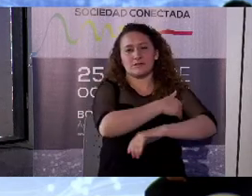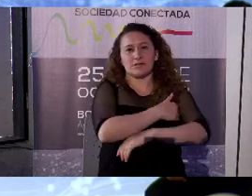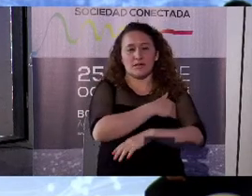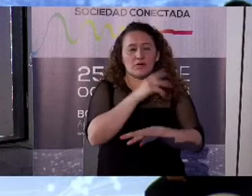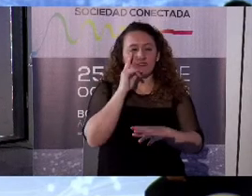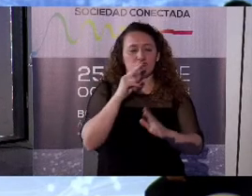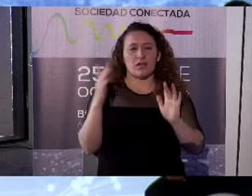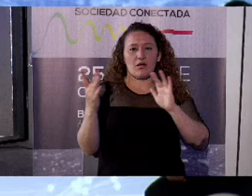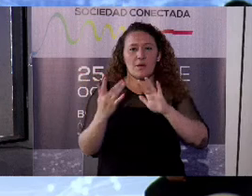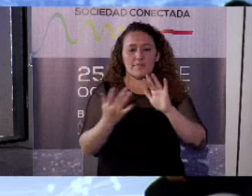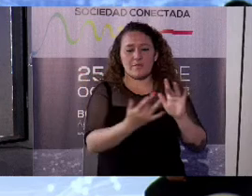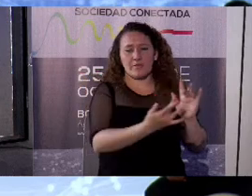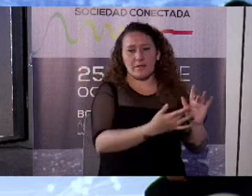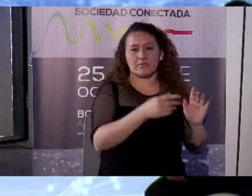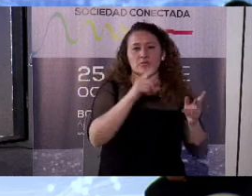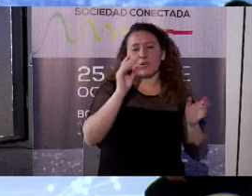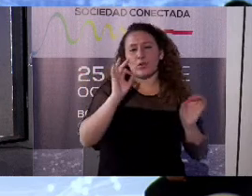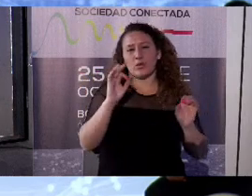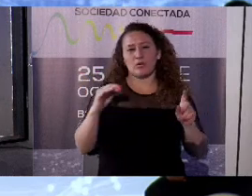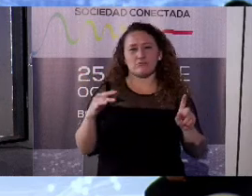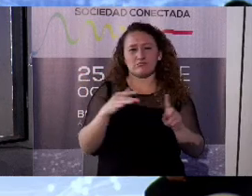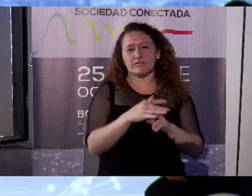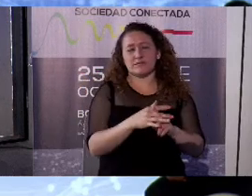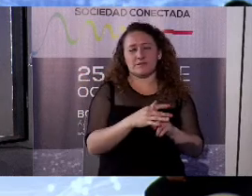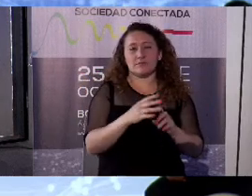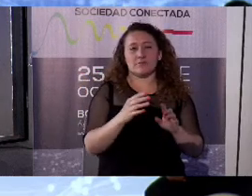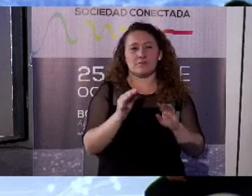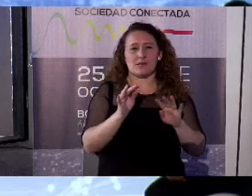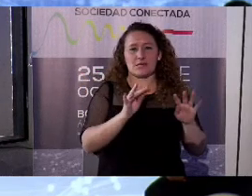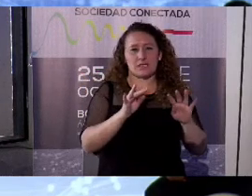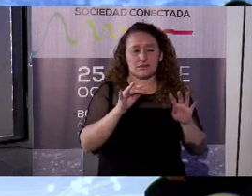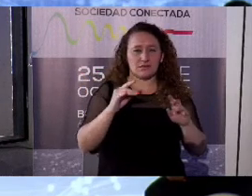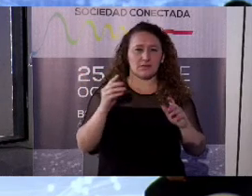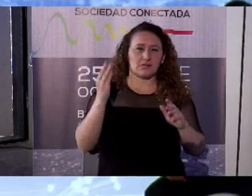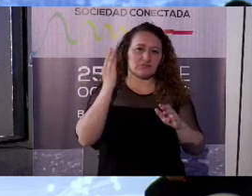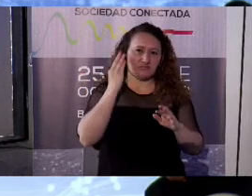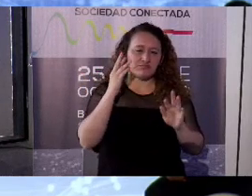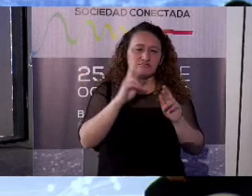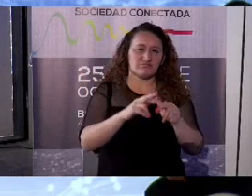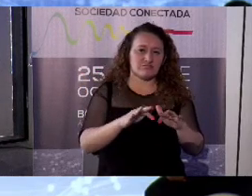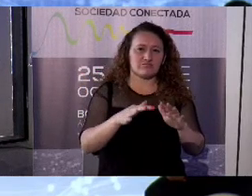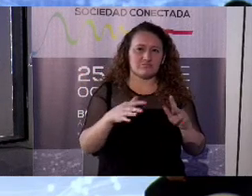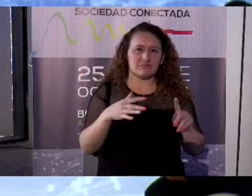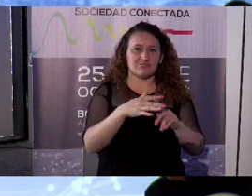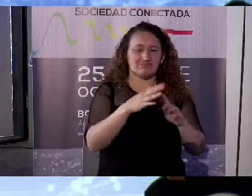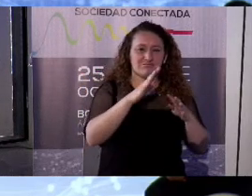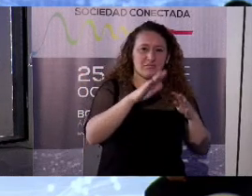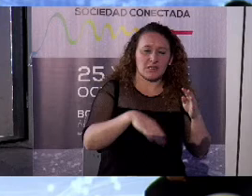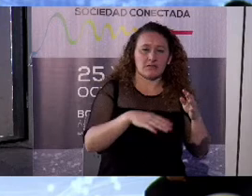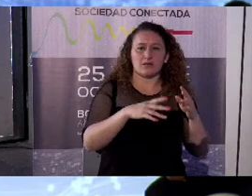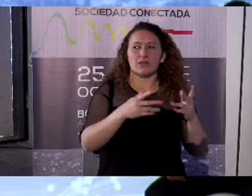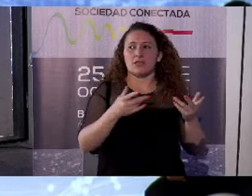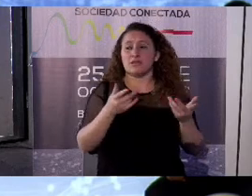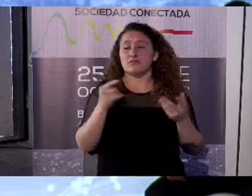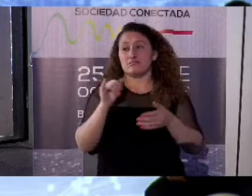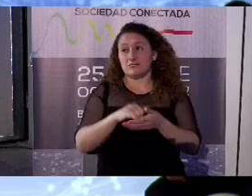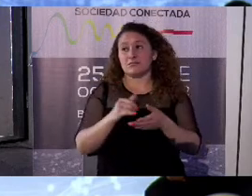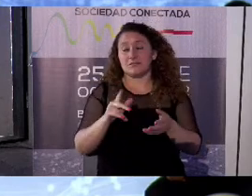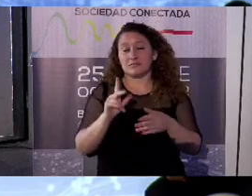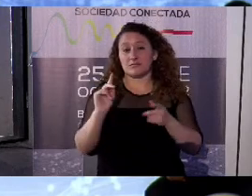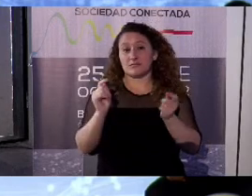y asignarlas también s esto es esto es importante porque esto implica un cambio de paradigma dentro del modelo de negocio